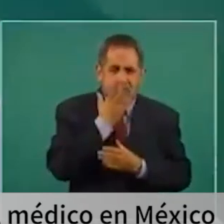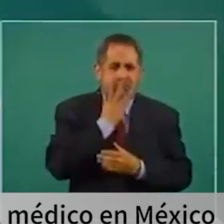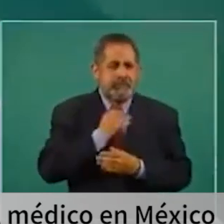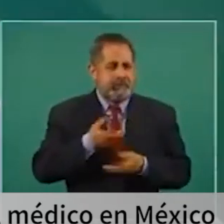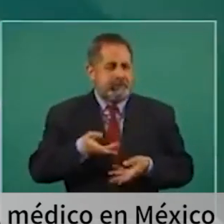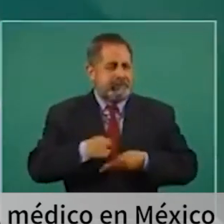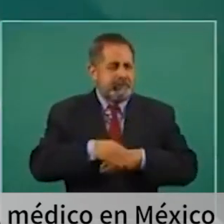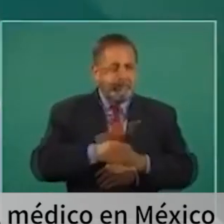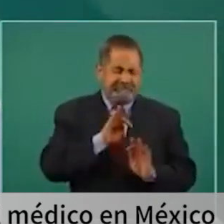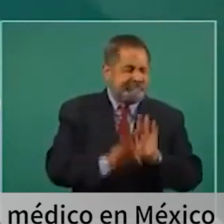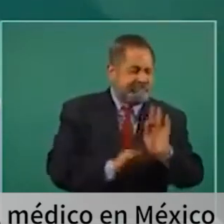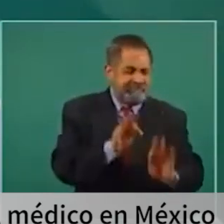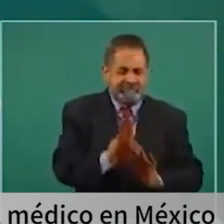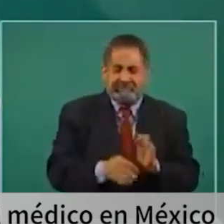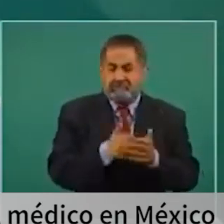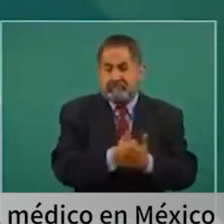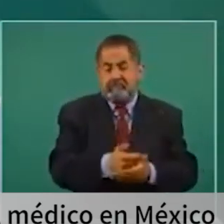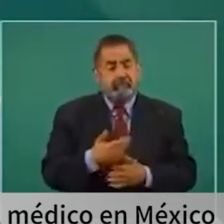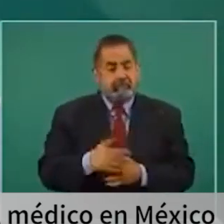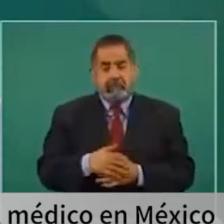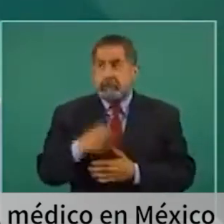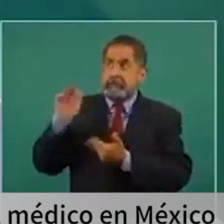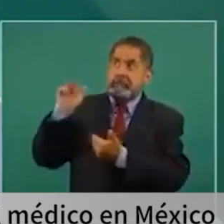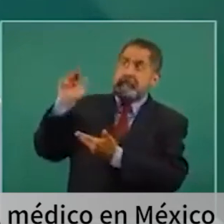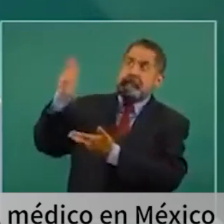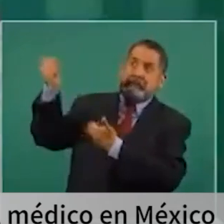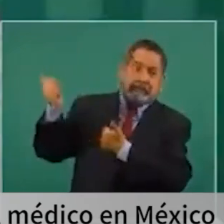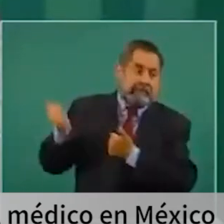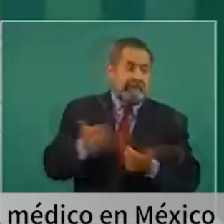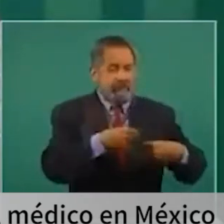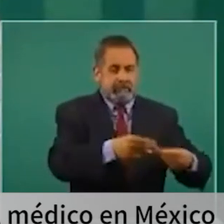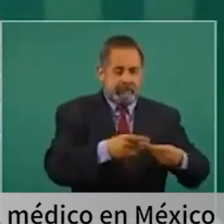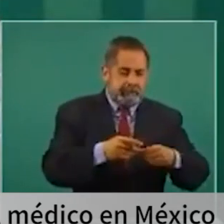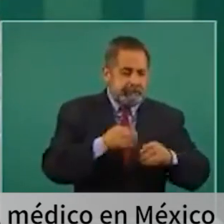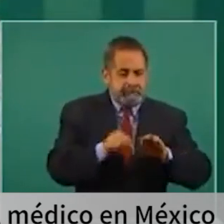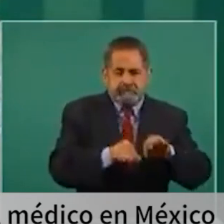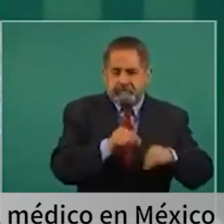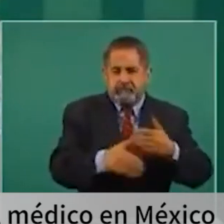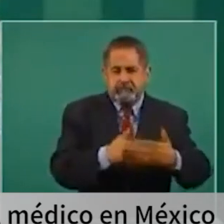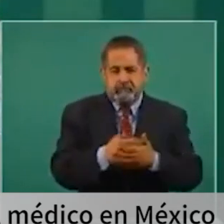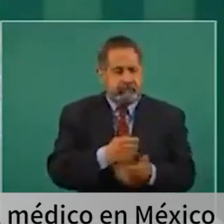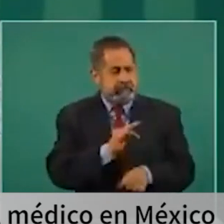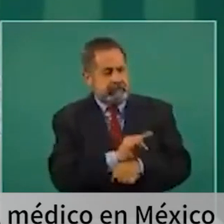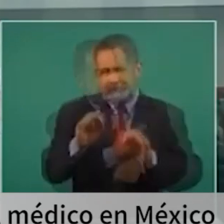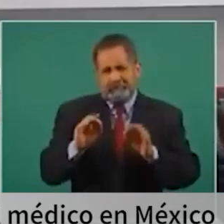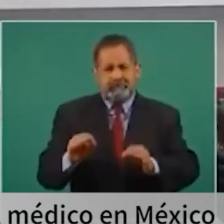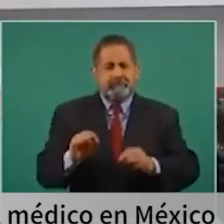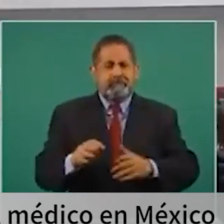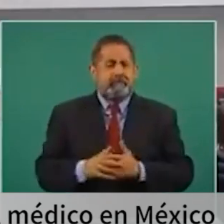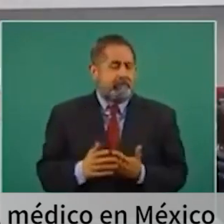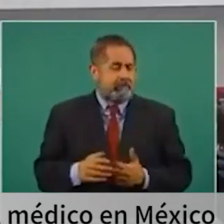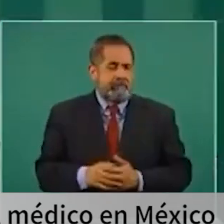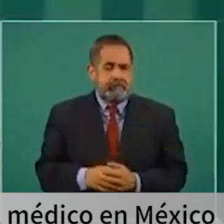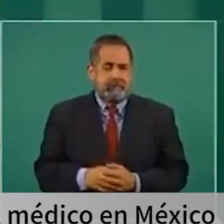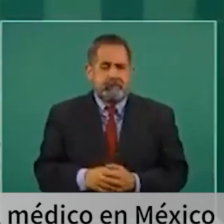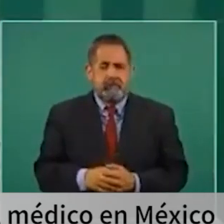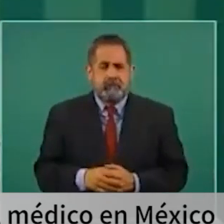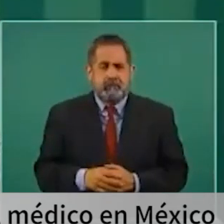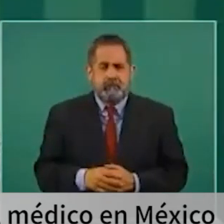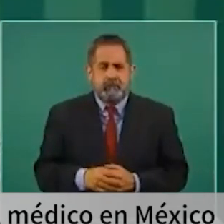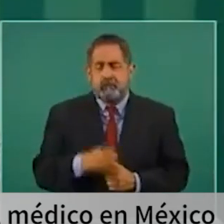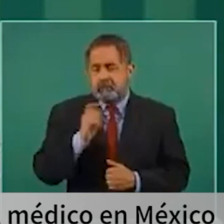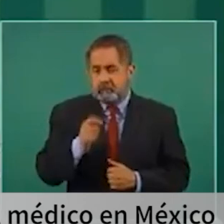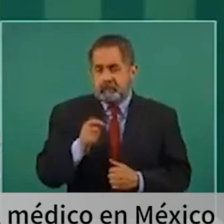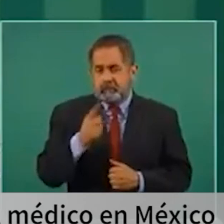protección se consiguieron todos los equipos este se les protegió no hubo